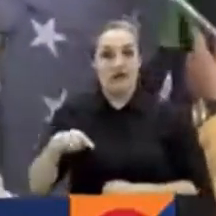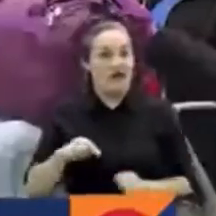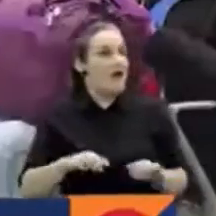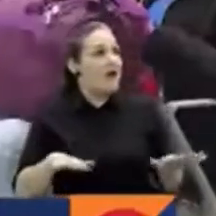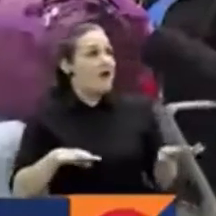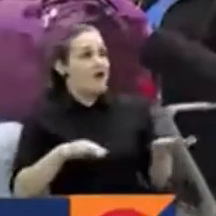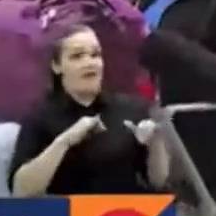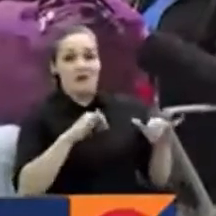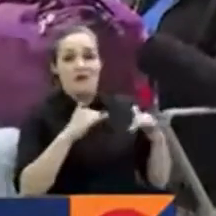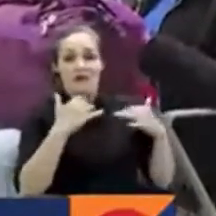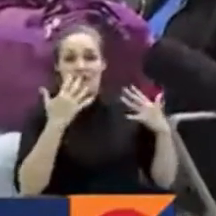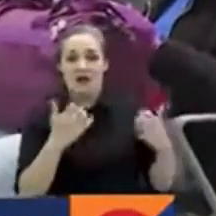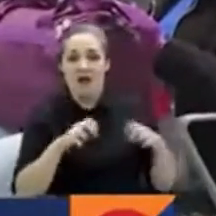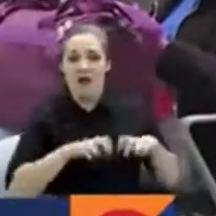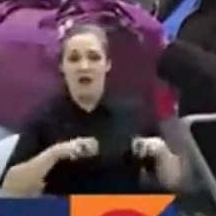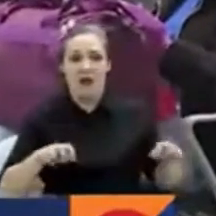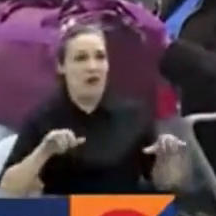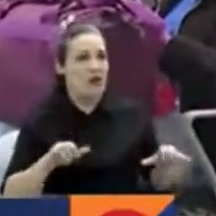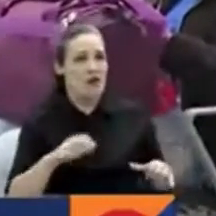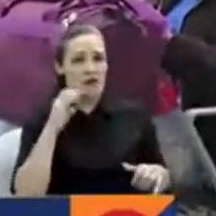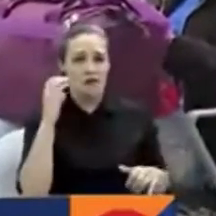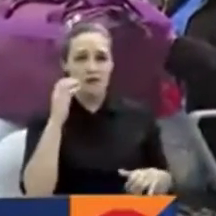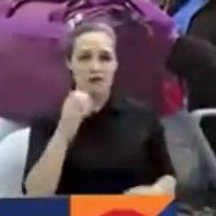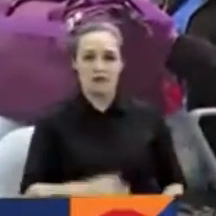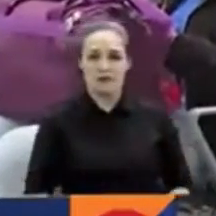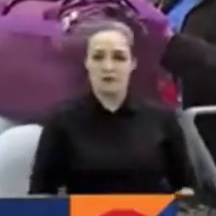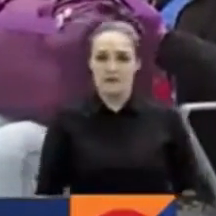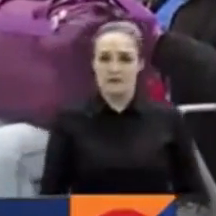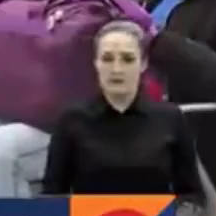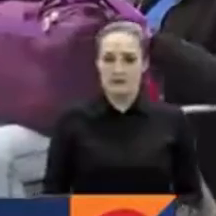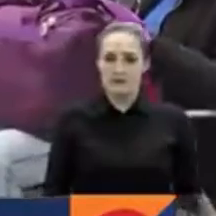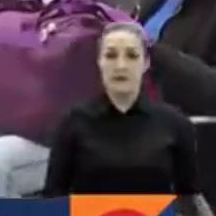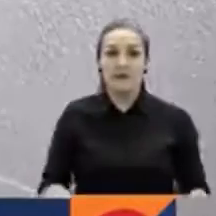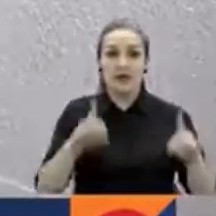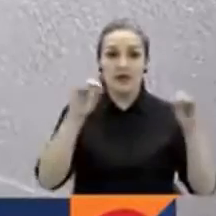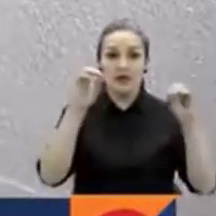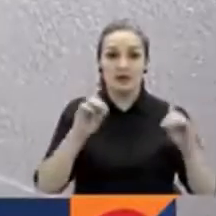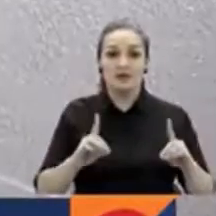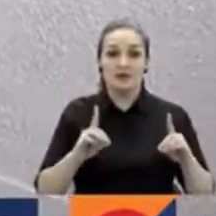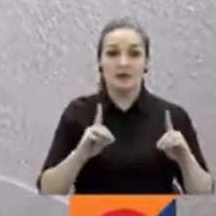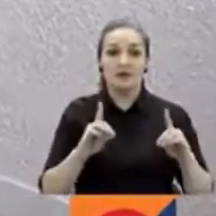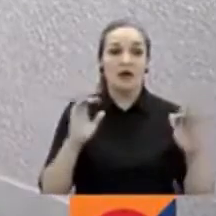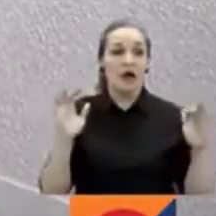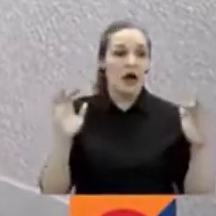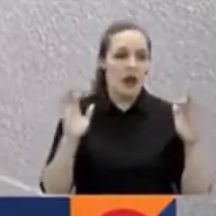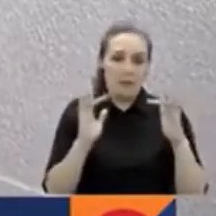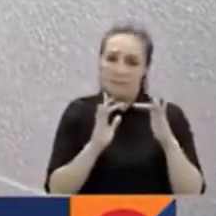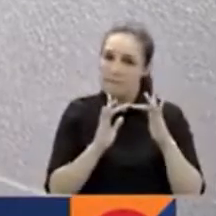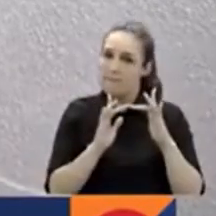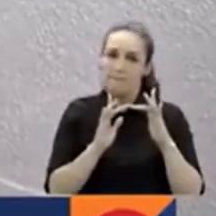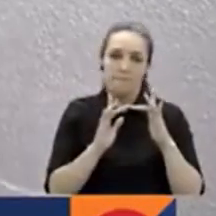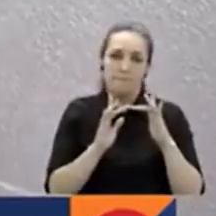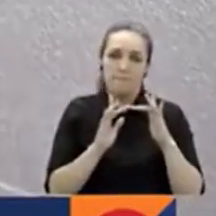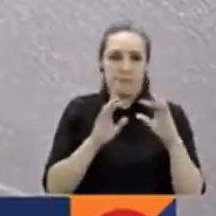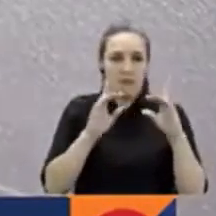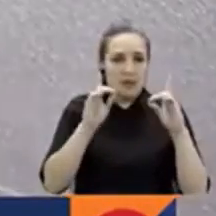cientos de viajeros varados en los aeropuertos del país. La decisión me parece muy acertada y que sea para todo el